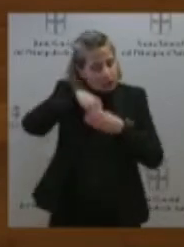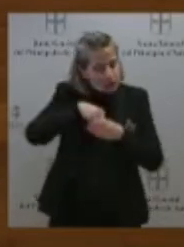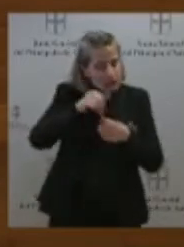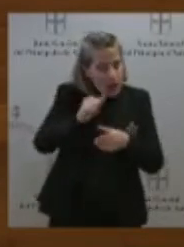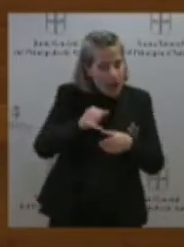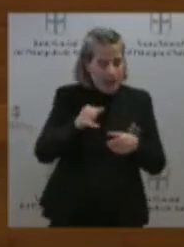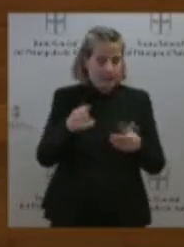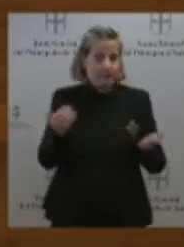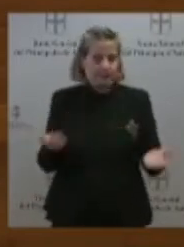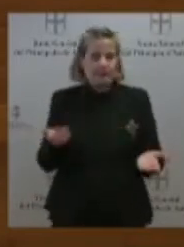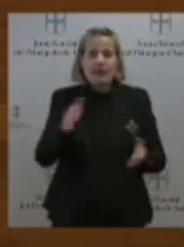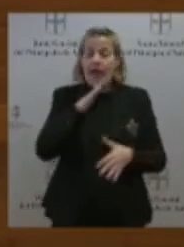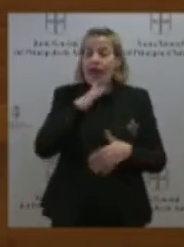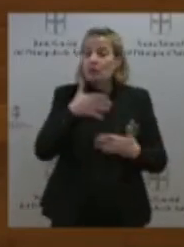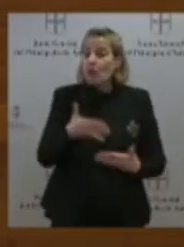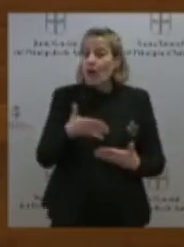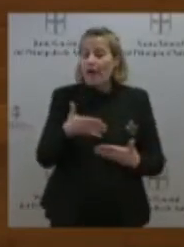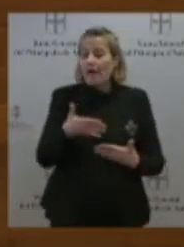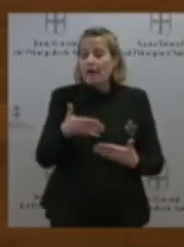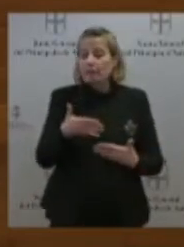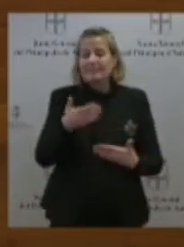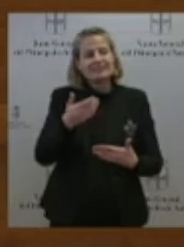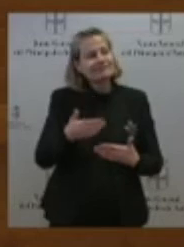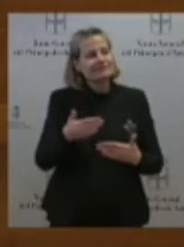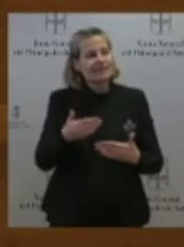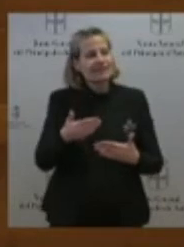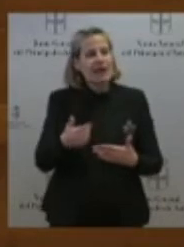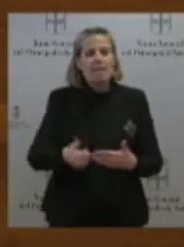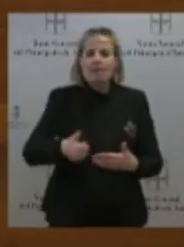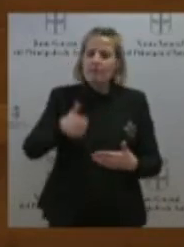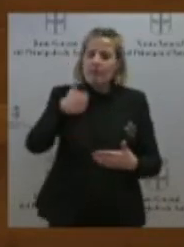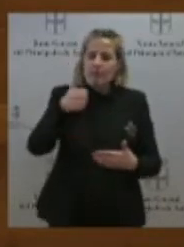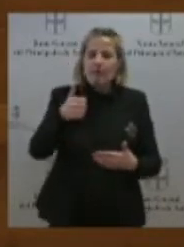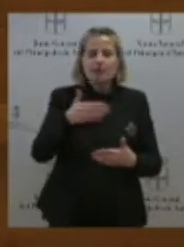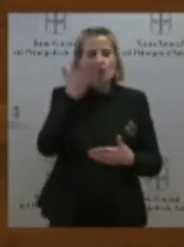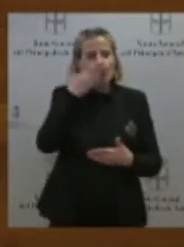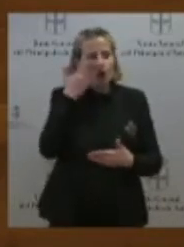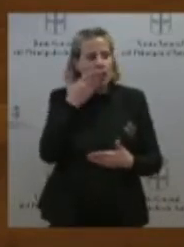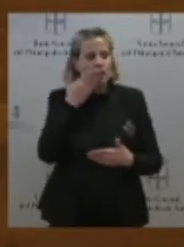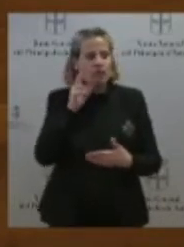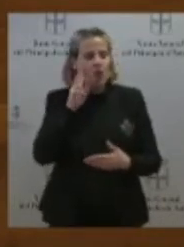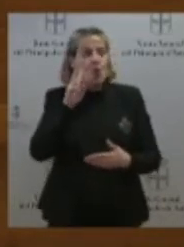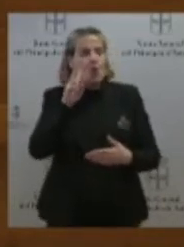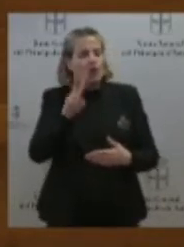la ideación suicida, parece crucial contar con el respaldo técnico, institucional y formativo de las